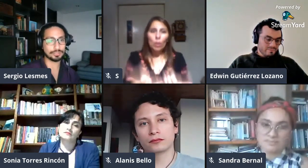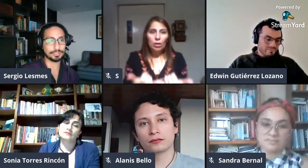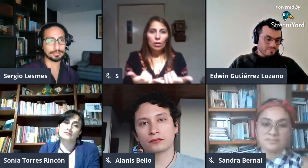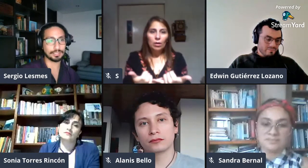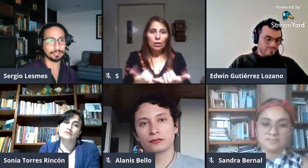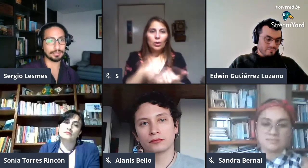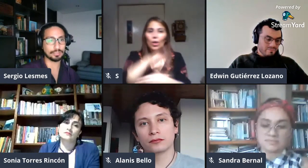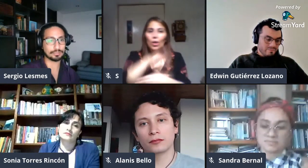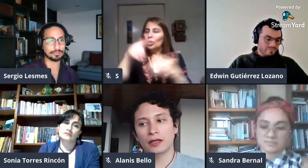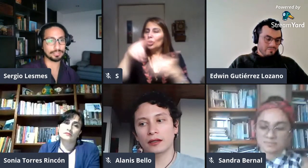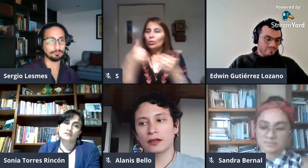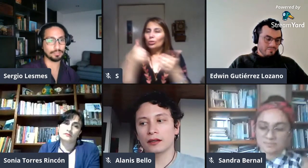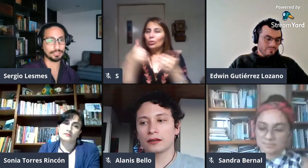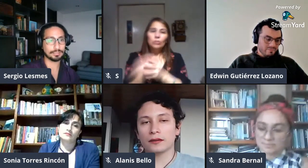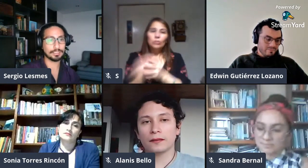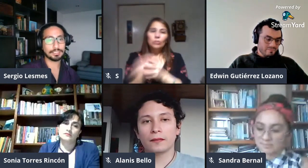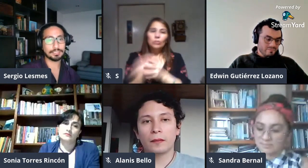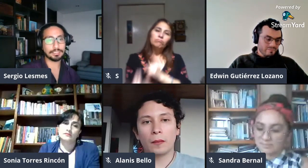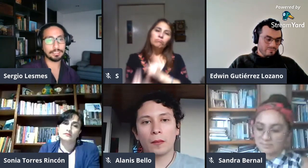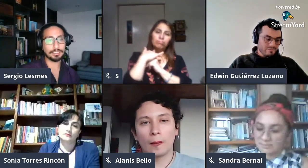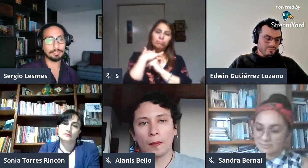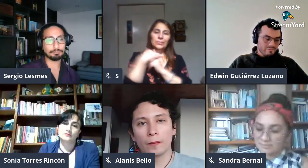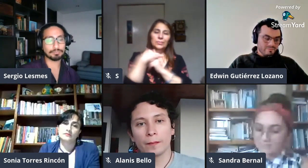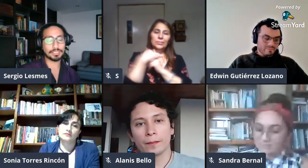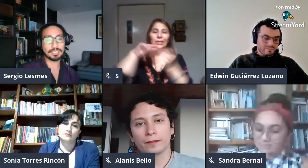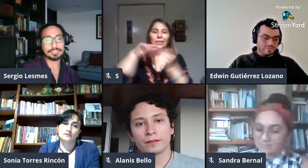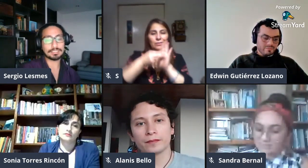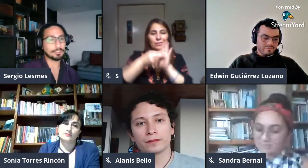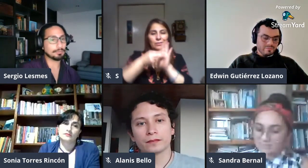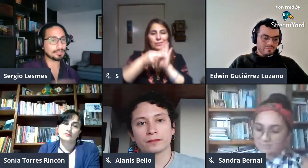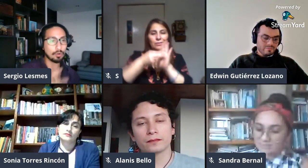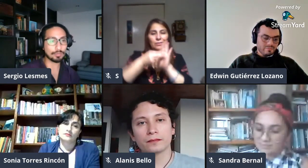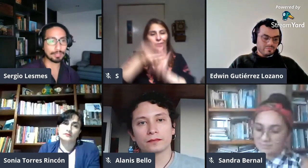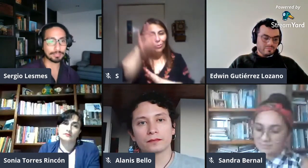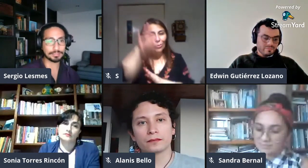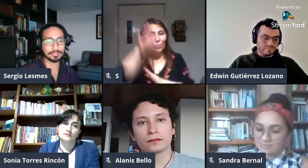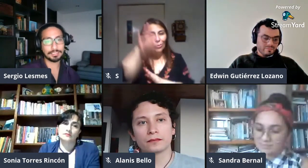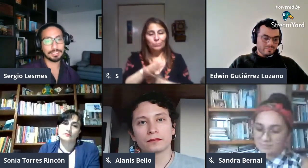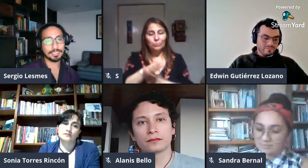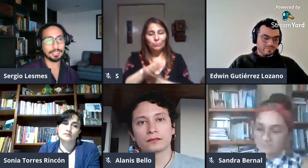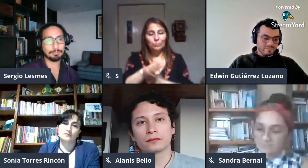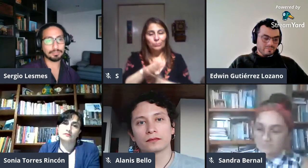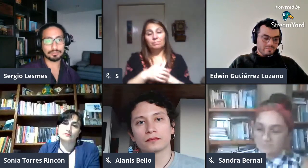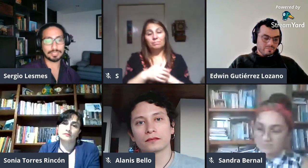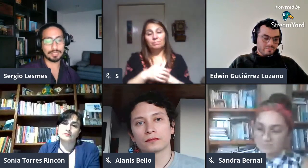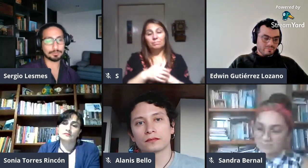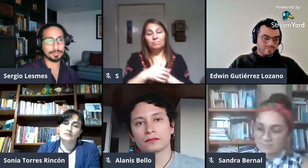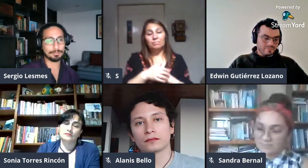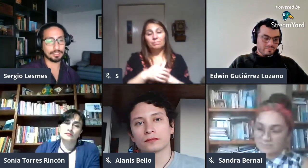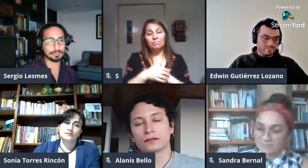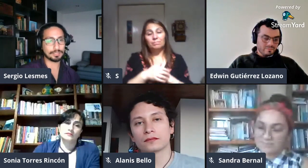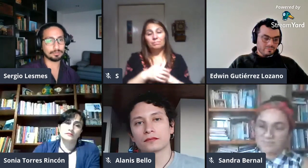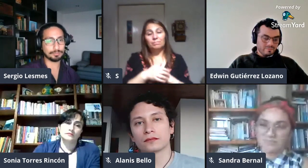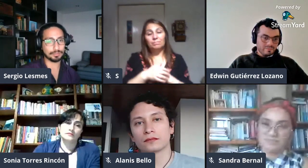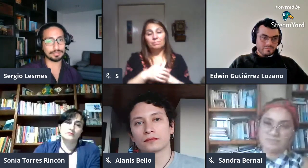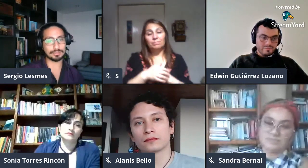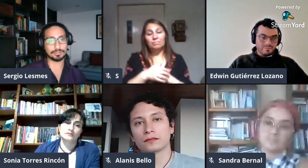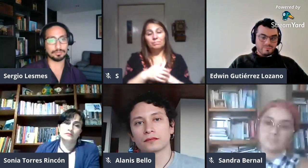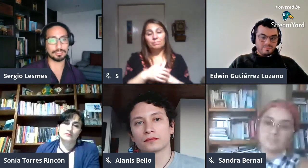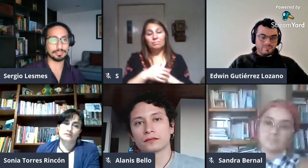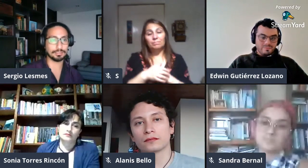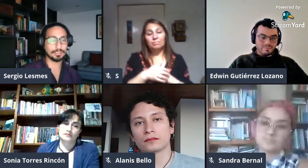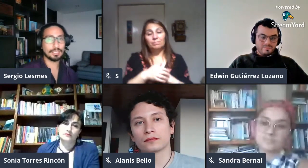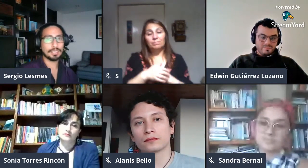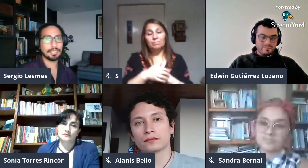los costos de lo que eso significa. Y en ese sentido, pues obviamente, pues no estábamos preparados para asumir